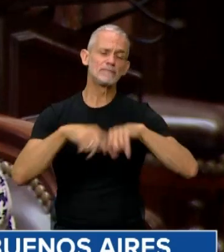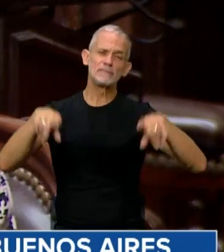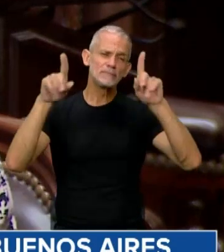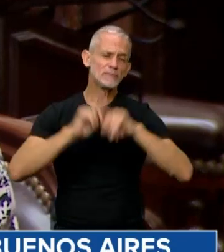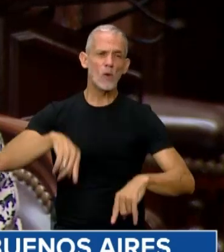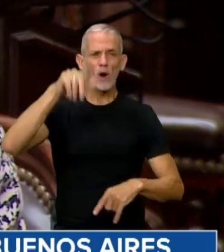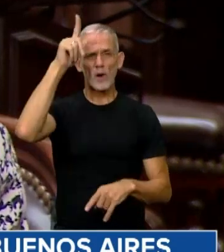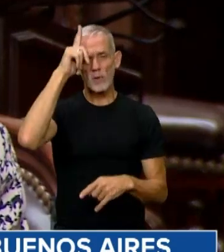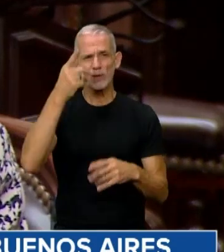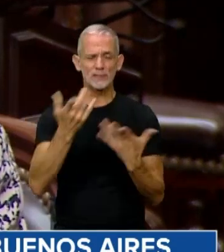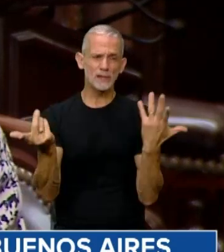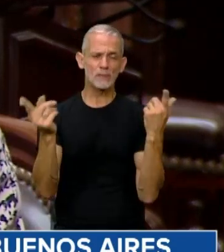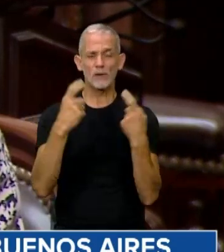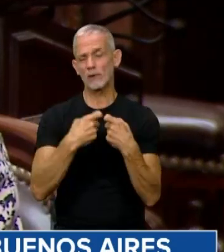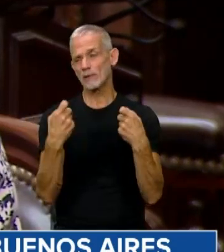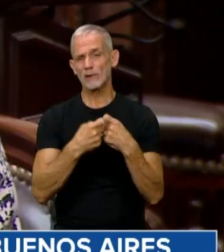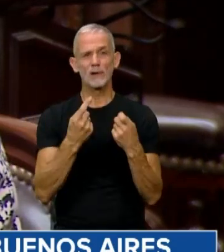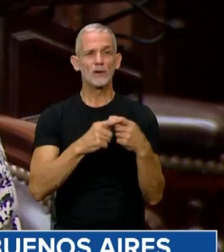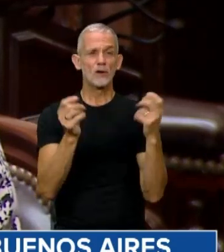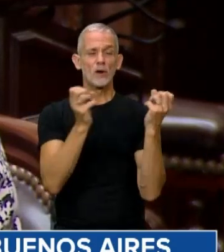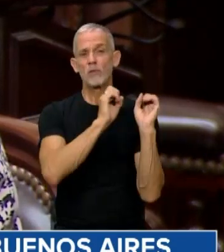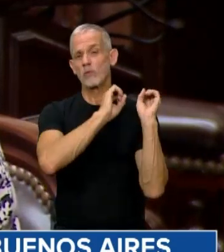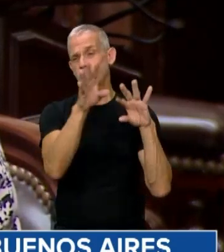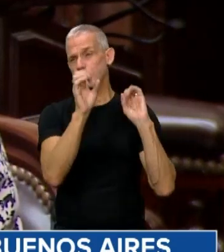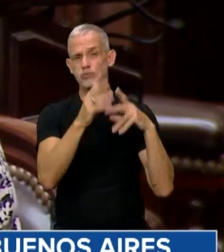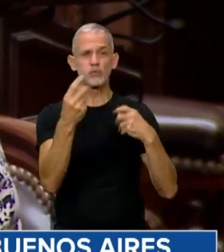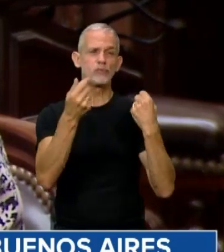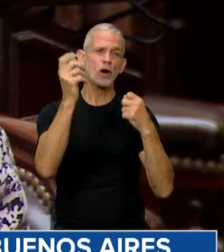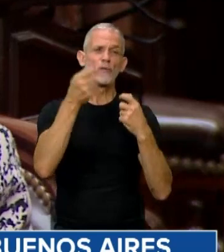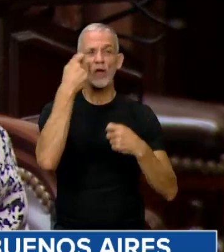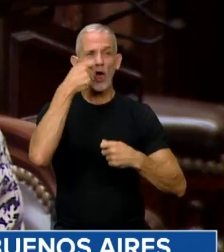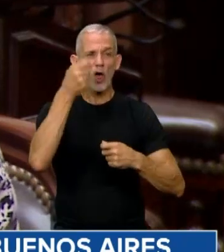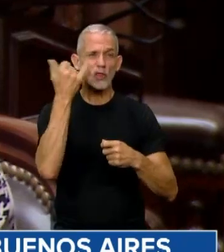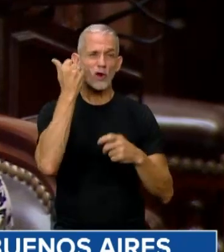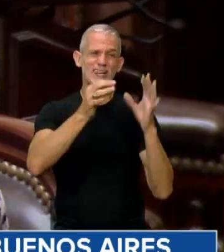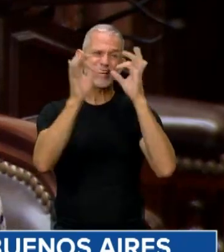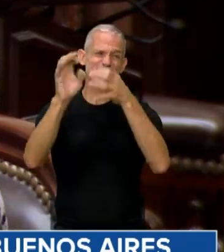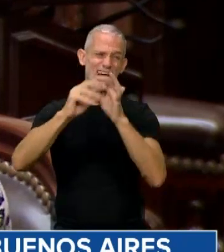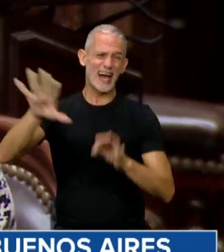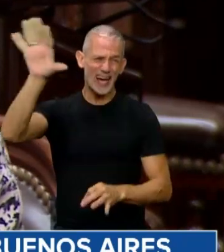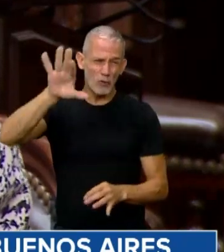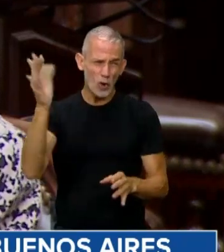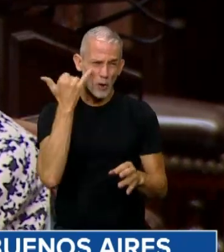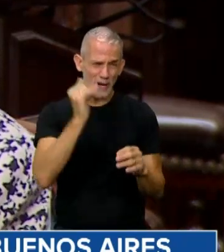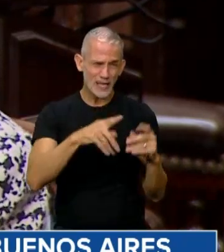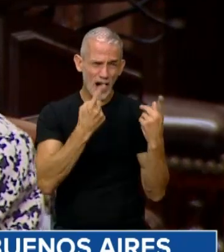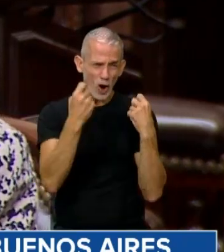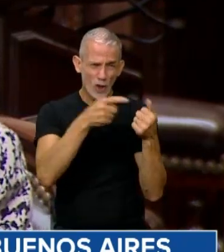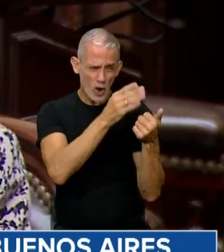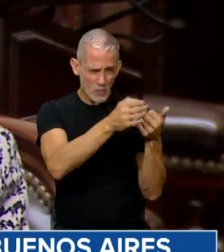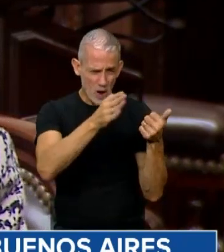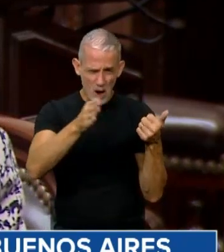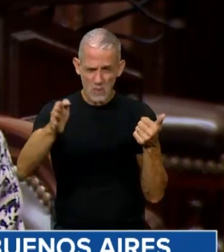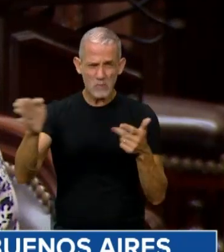hecho tras hecho la cantidad de cargamentos de droga que son detectados cuando la droga llega a Europa después de haber pasado por